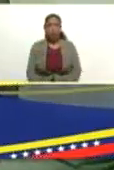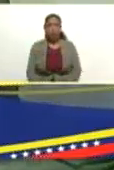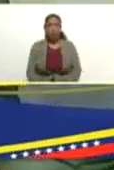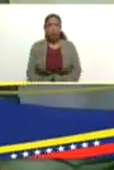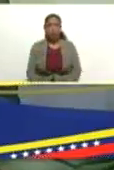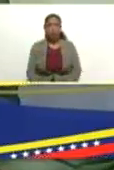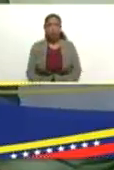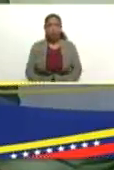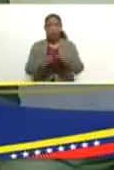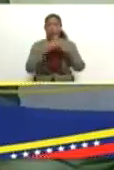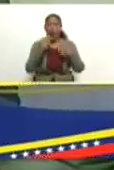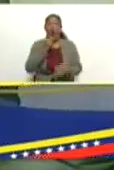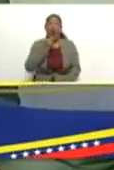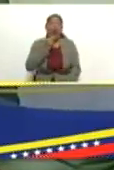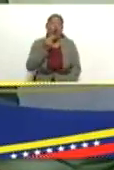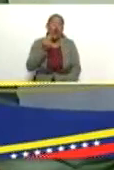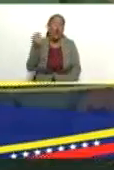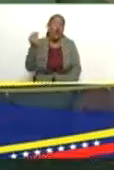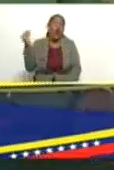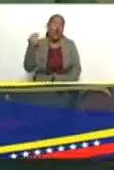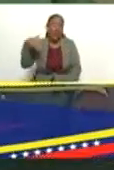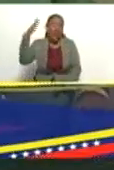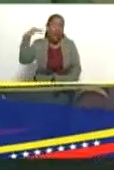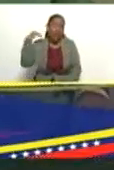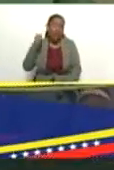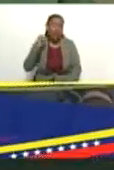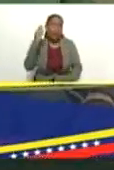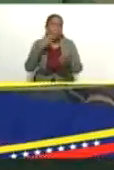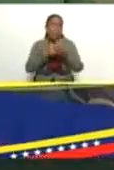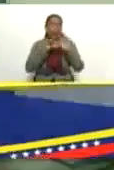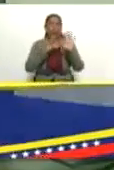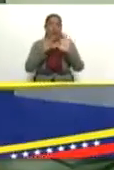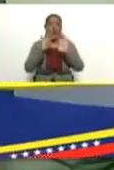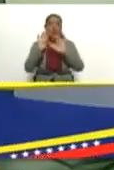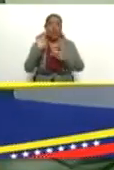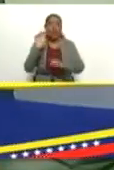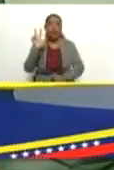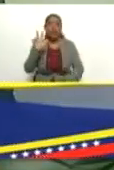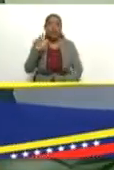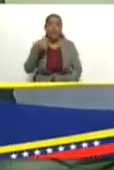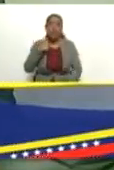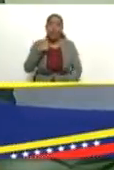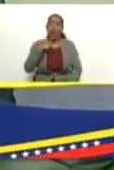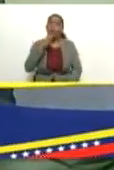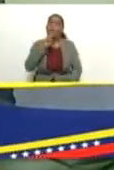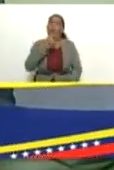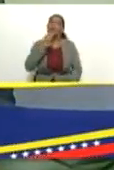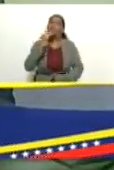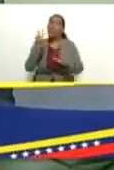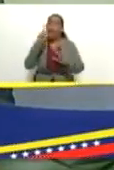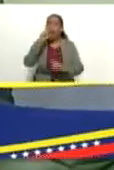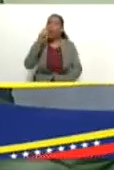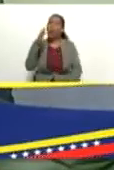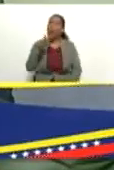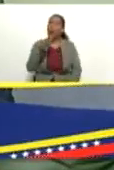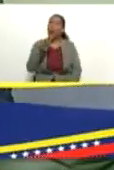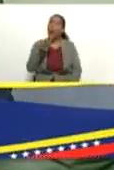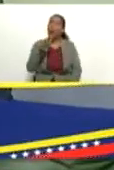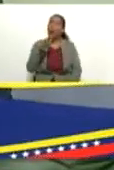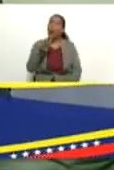Estaban chamitos toditos. ¿Ah? Yo tenía 27 años, sería. Sí, 33